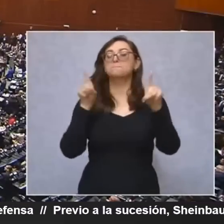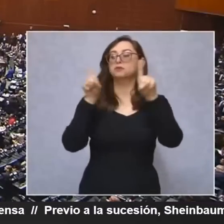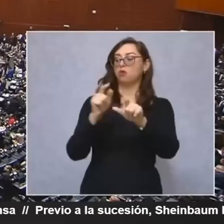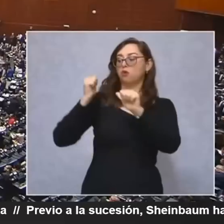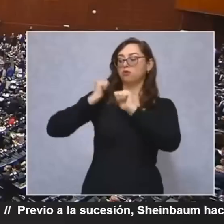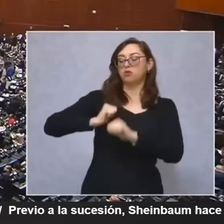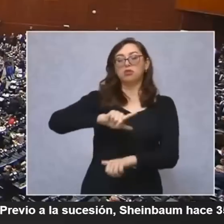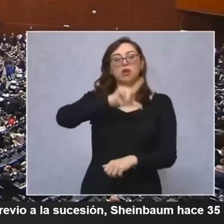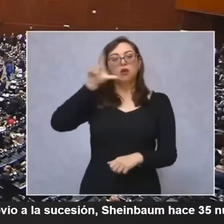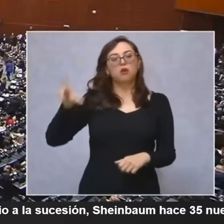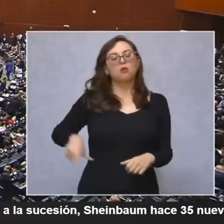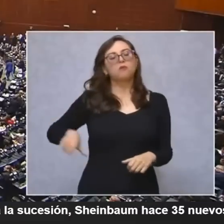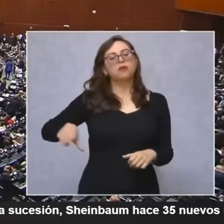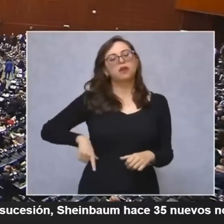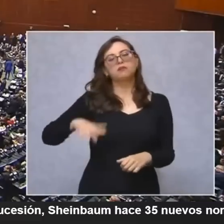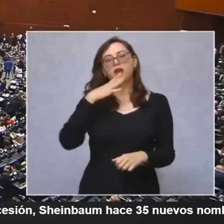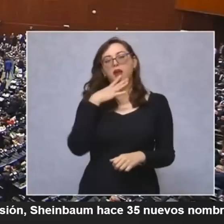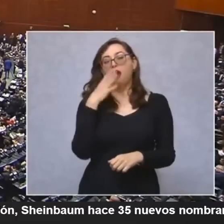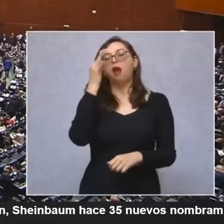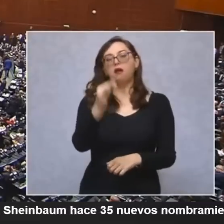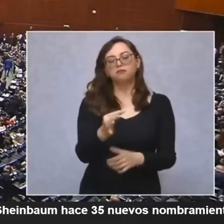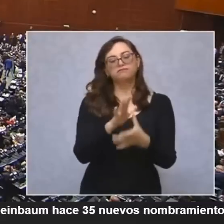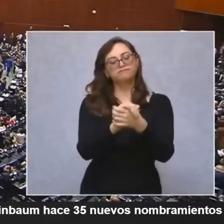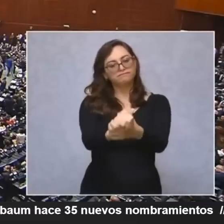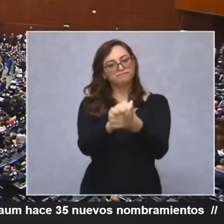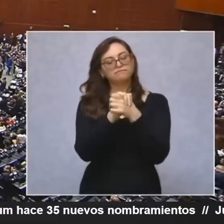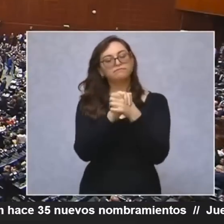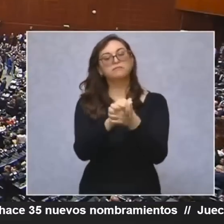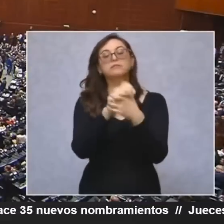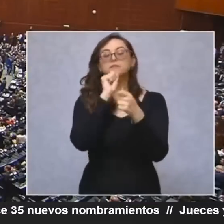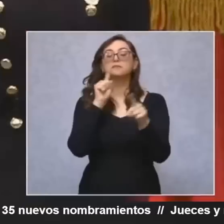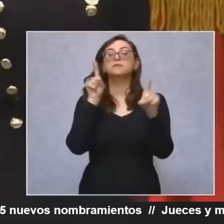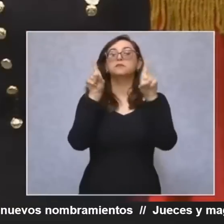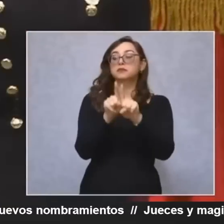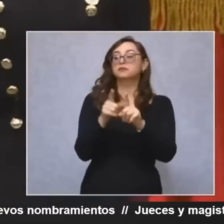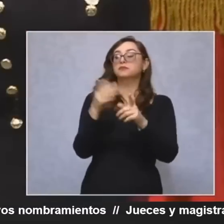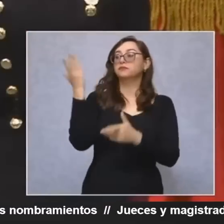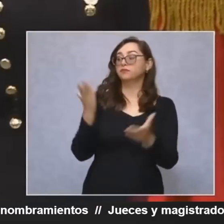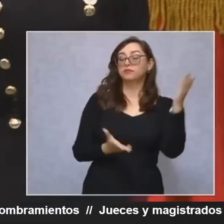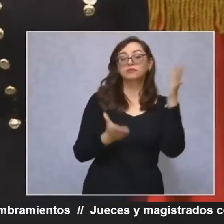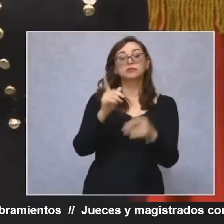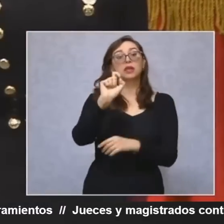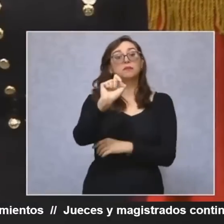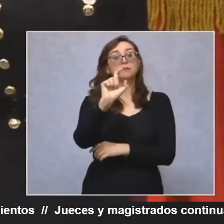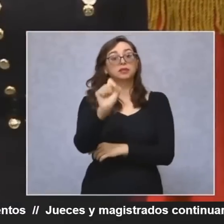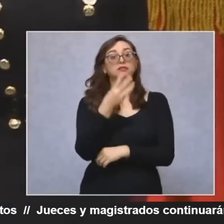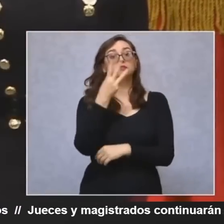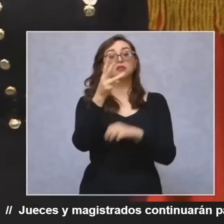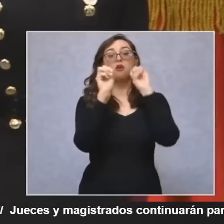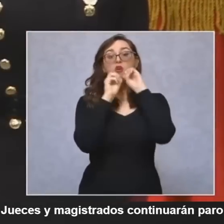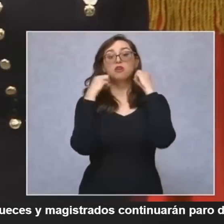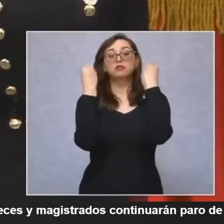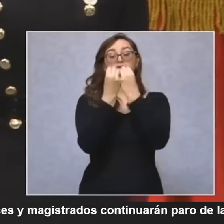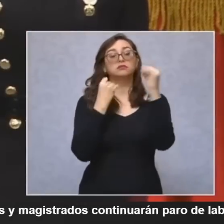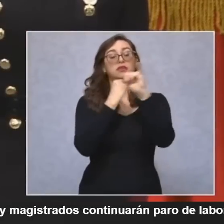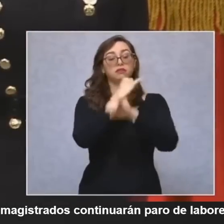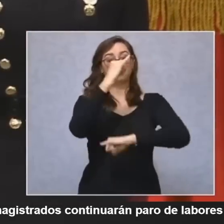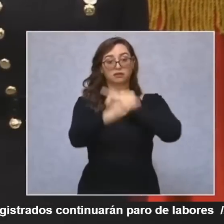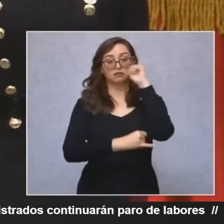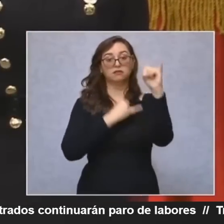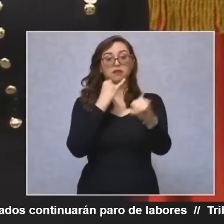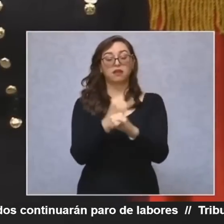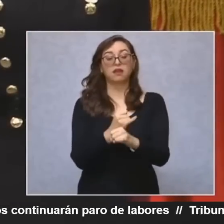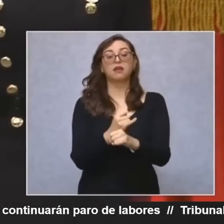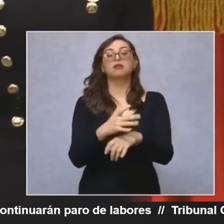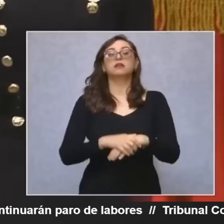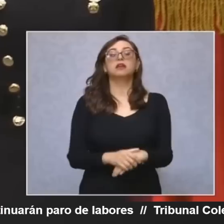y mandatarios. Agradezco también la presencia de 23 organismos internacionales.